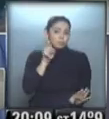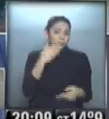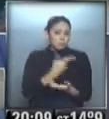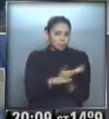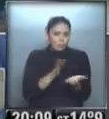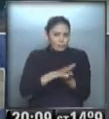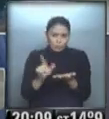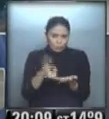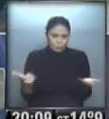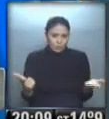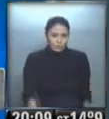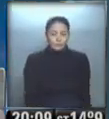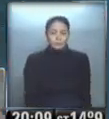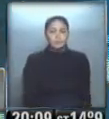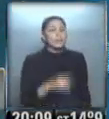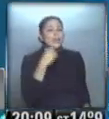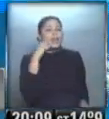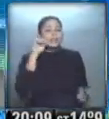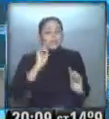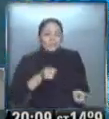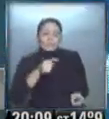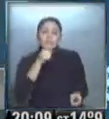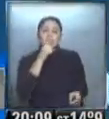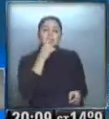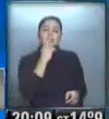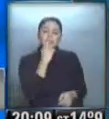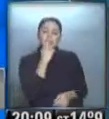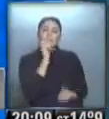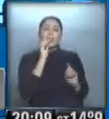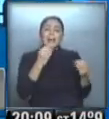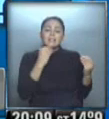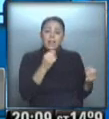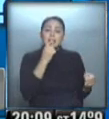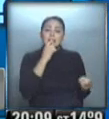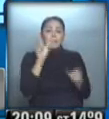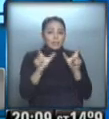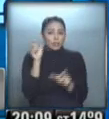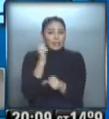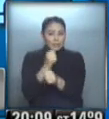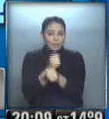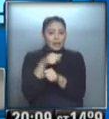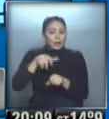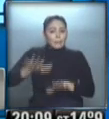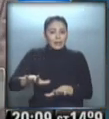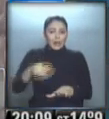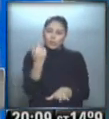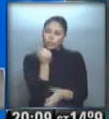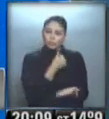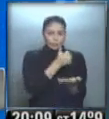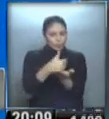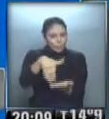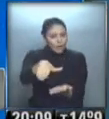un servicio esencial. Pedro, ¿y qué va a suceder justamente con los trabajadores parados? ¿Van a recibir un